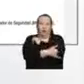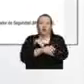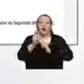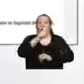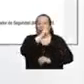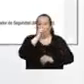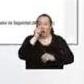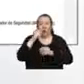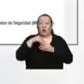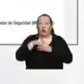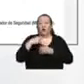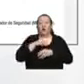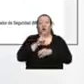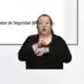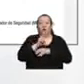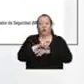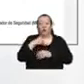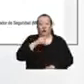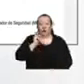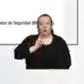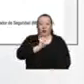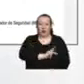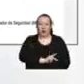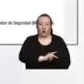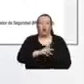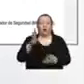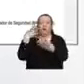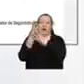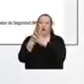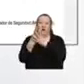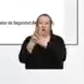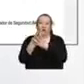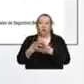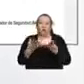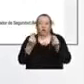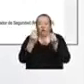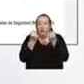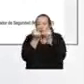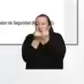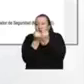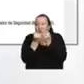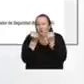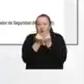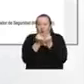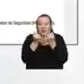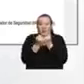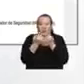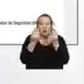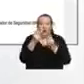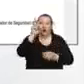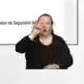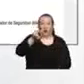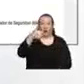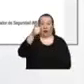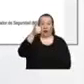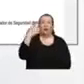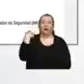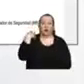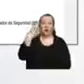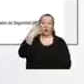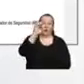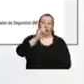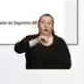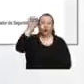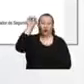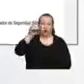para autoconsumo nos metieron preso y eso alivió mucho el hacinamiento pero miren que el 2010 todavía teníamos el 40 por